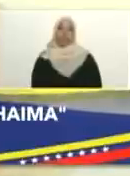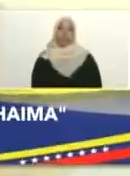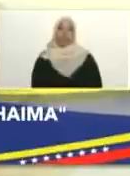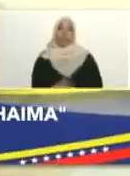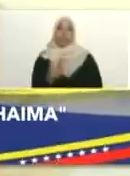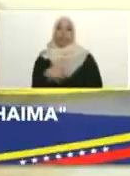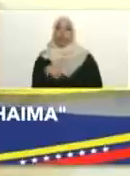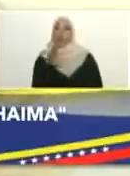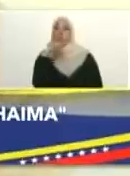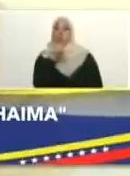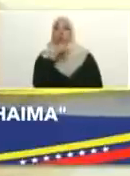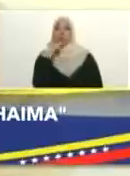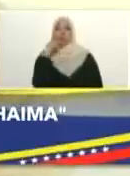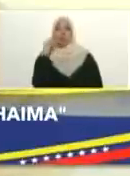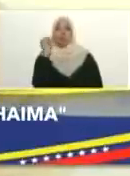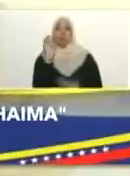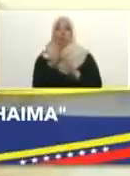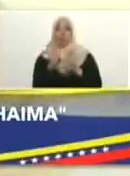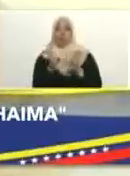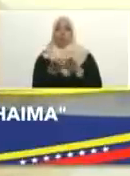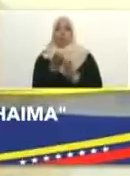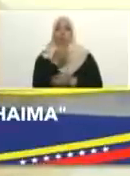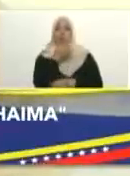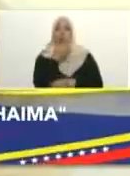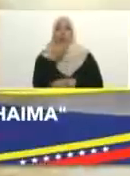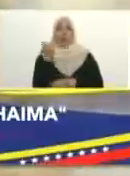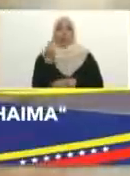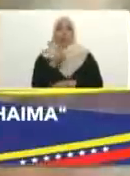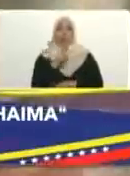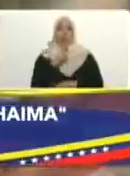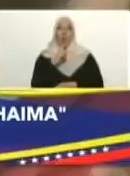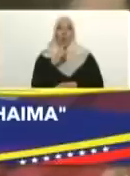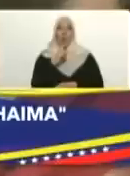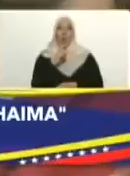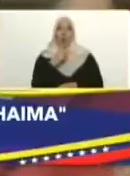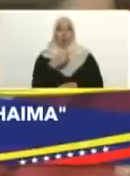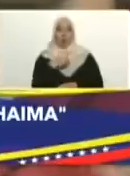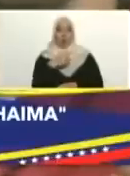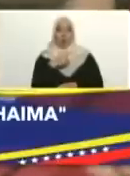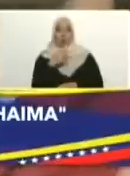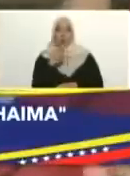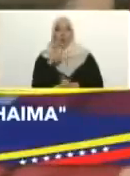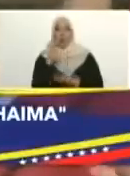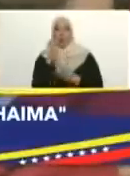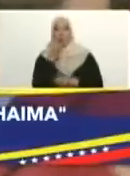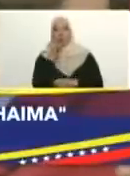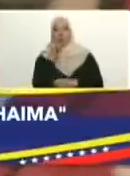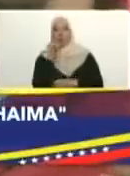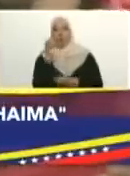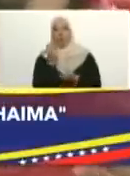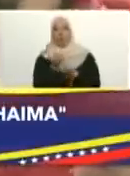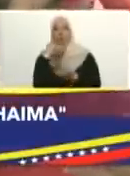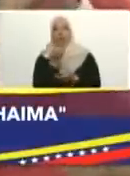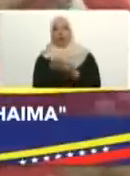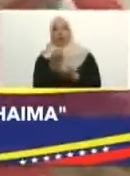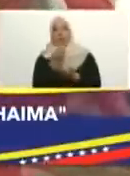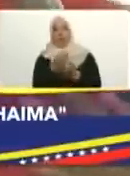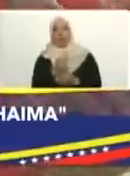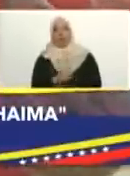Inigualable. Campeón mundial, pues. Medalla de oro. El mango de Monaga.